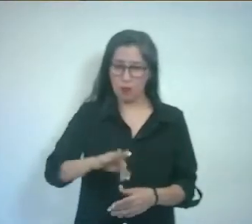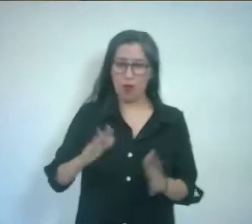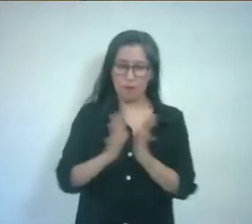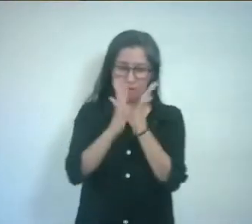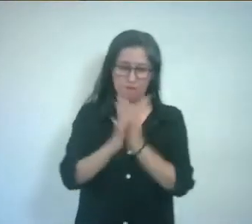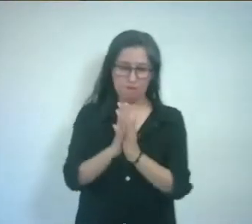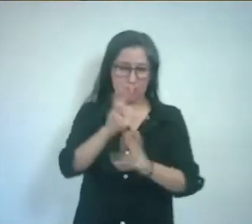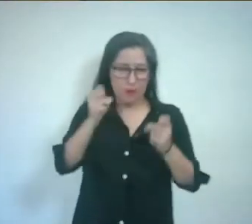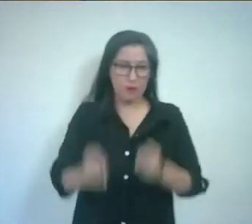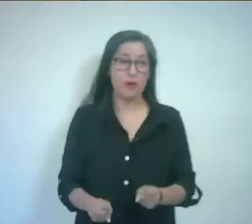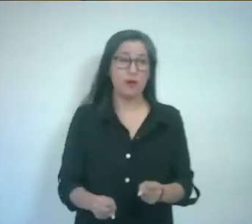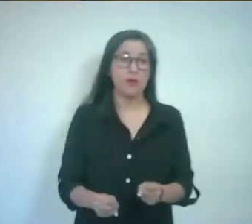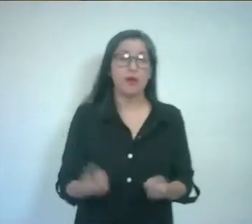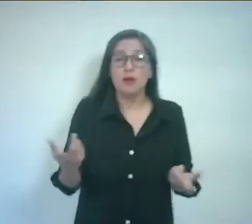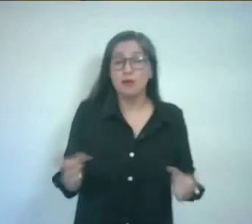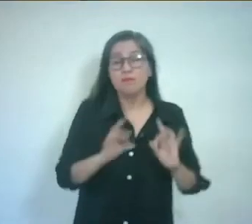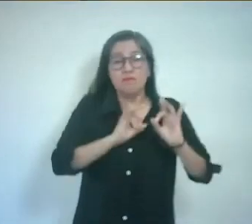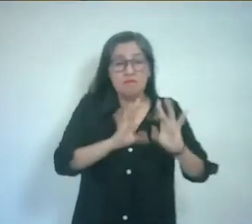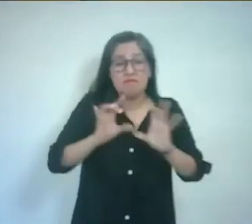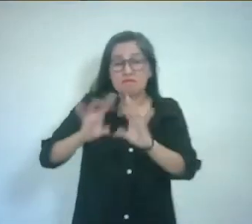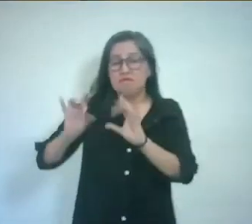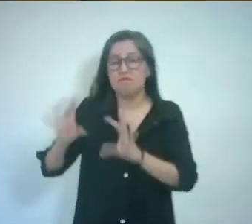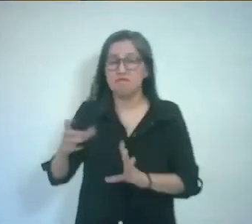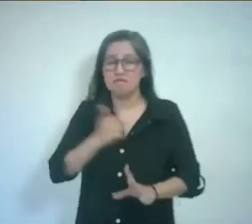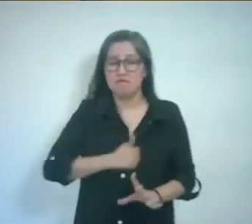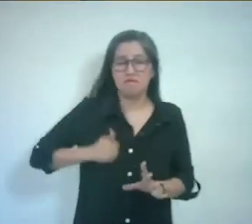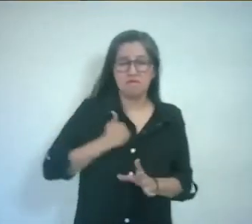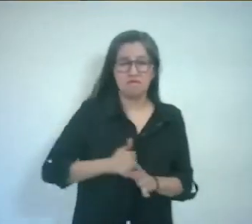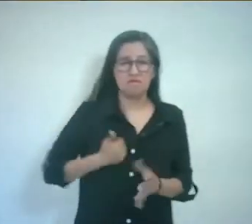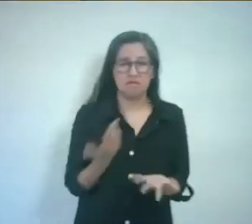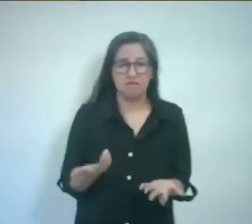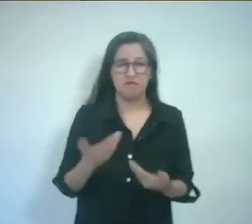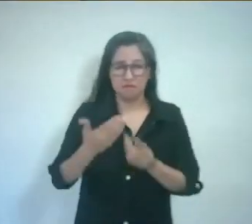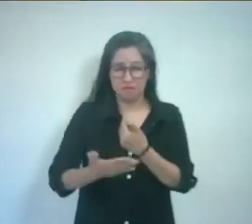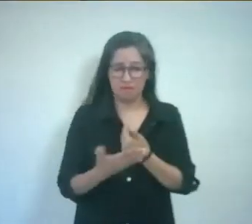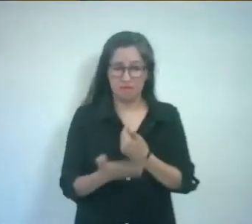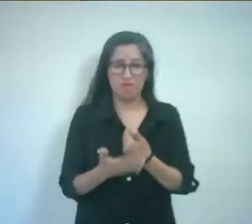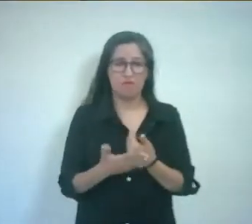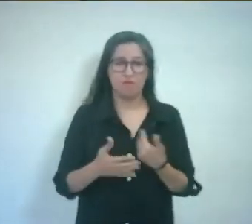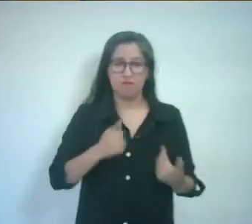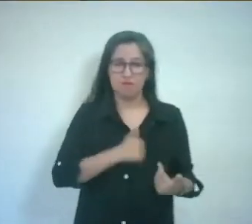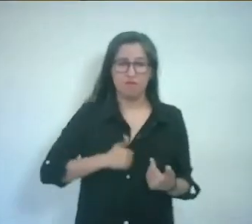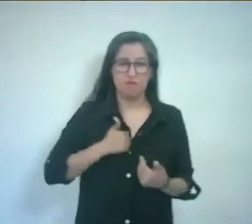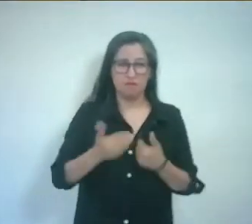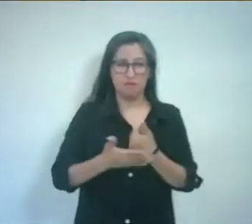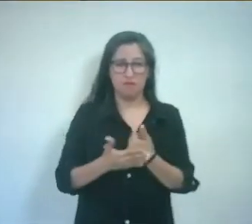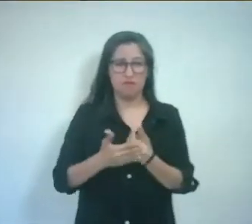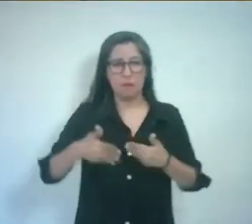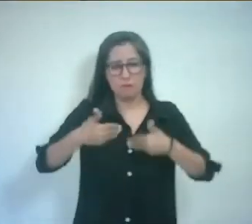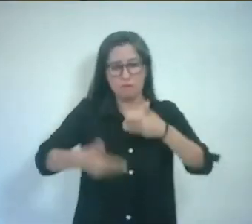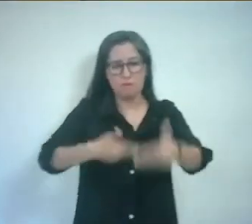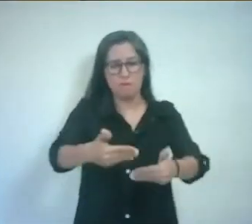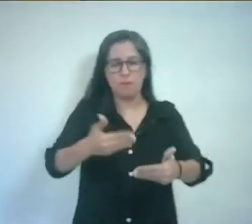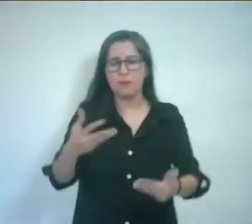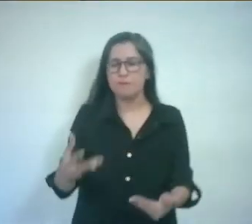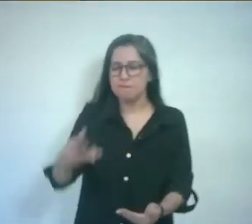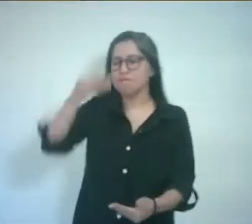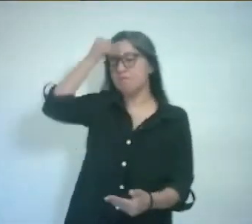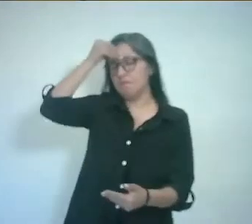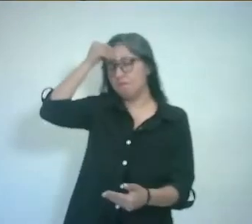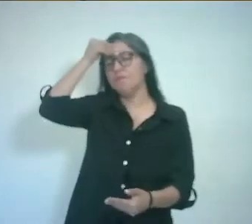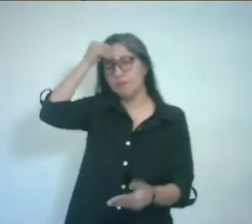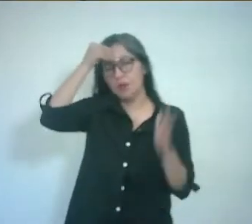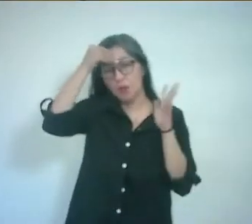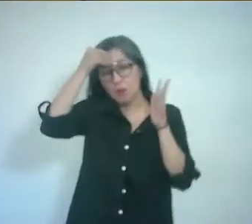A pesar de ello, hubo situaciones que, como próximos pasos y en calidad de enseñanzas, acentúan la necesidad